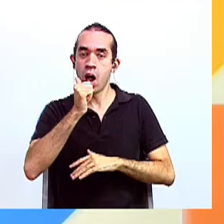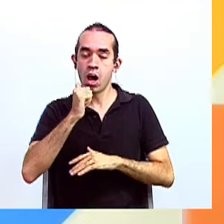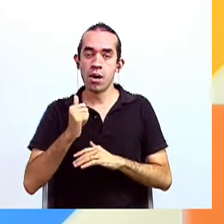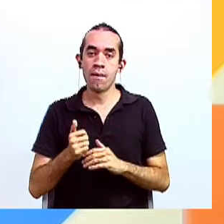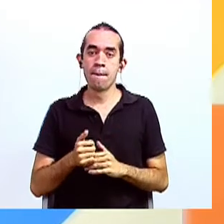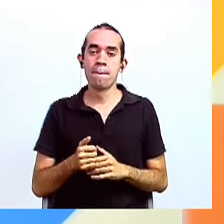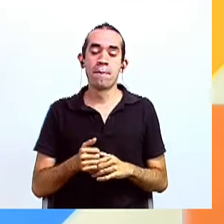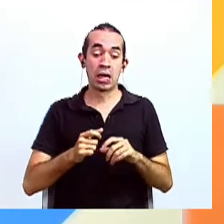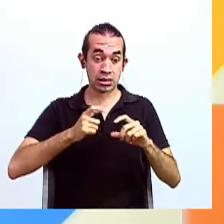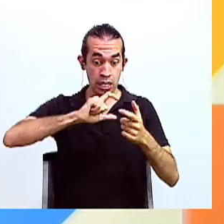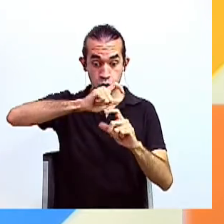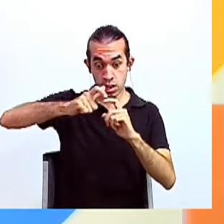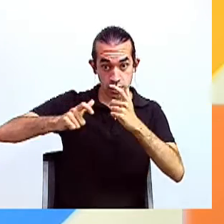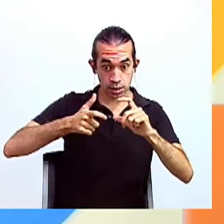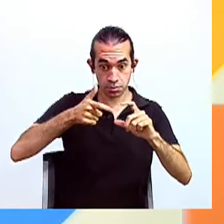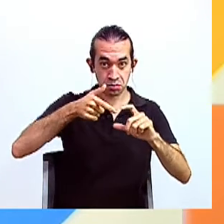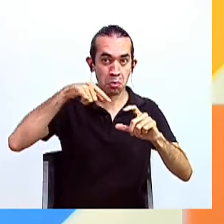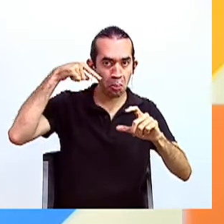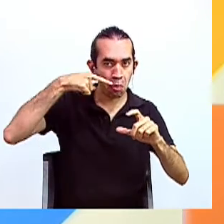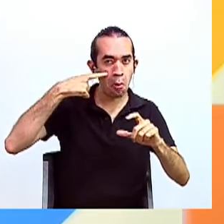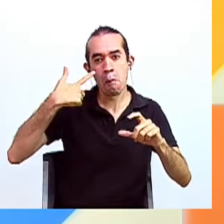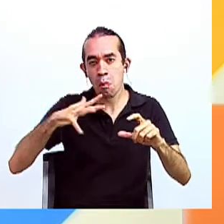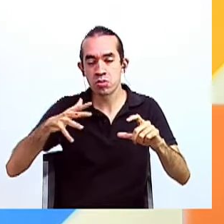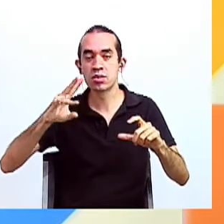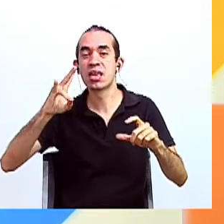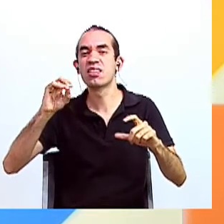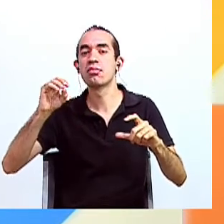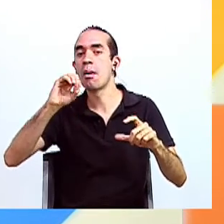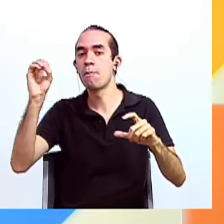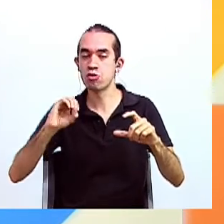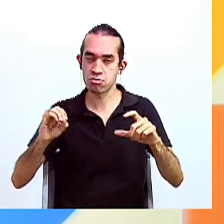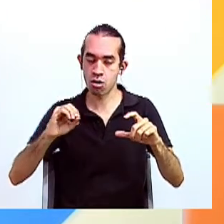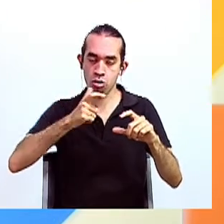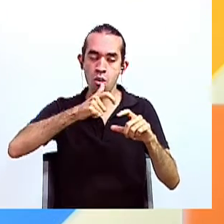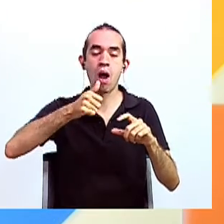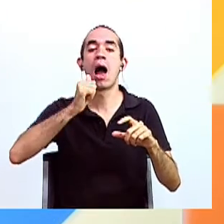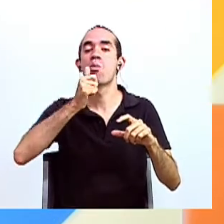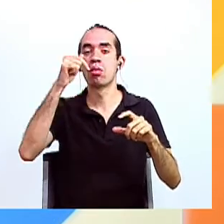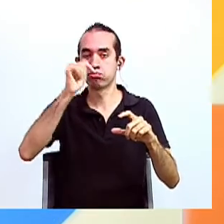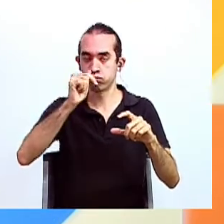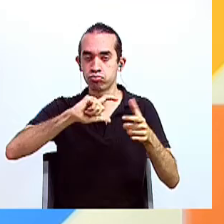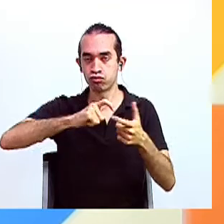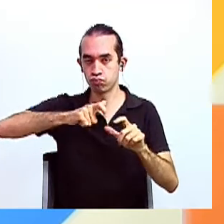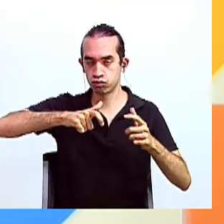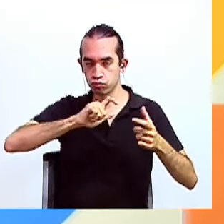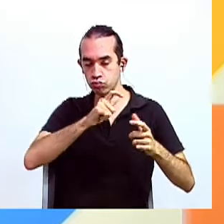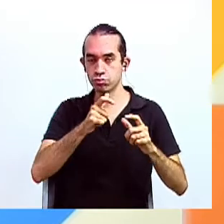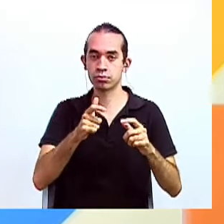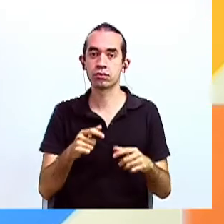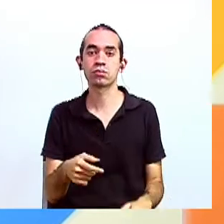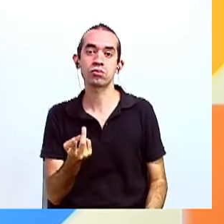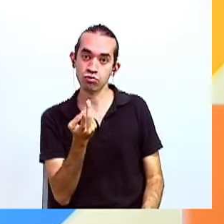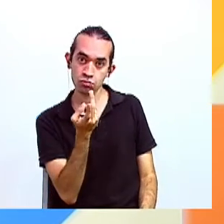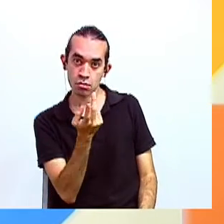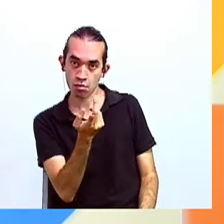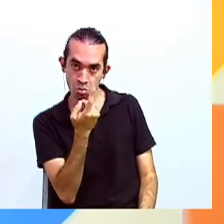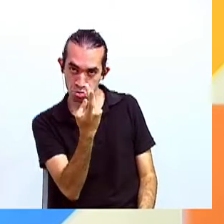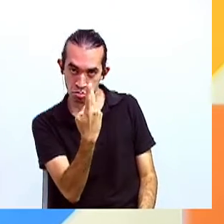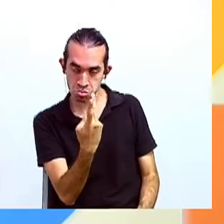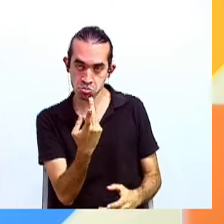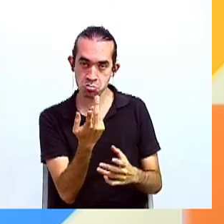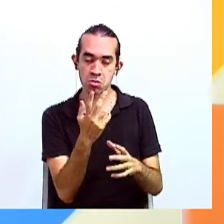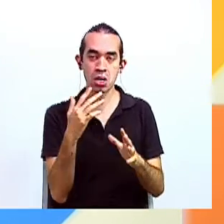las células, alrededor del 70% están compuestas por agua. Ustedes y yo, igual que los